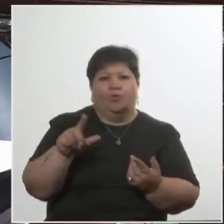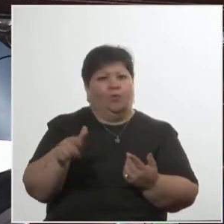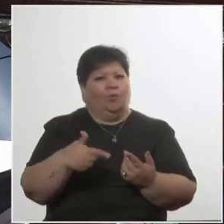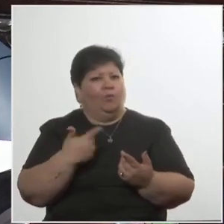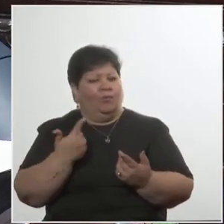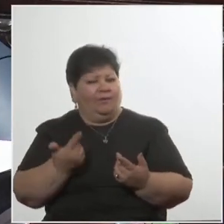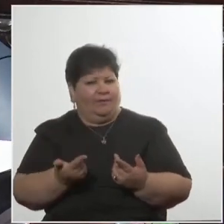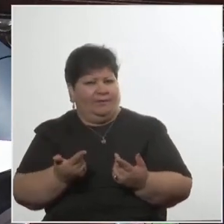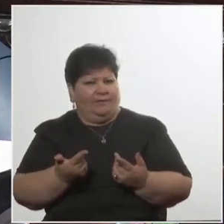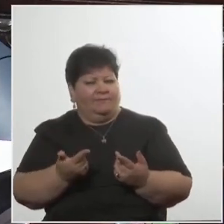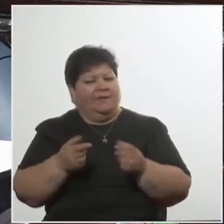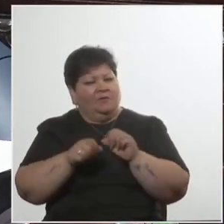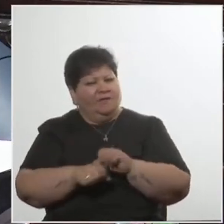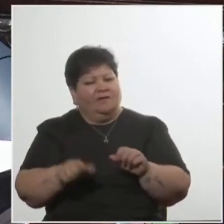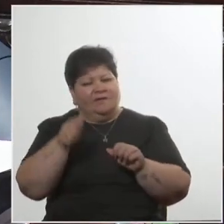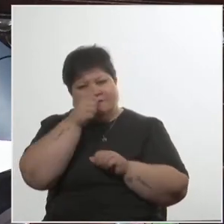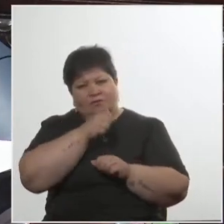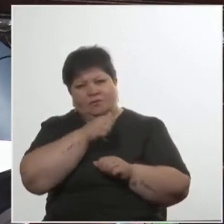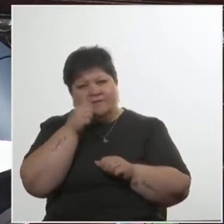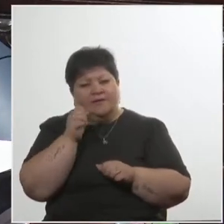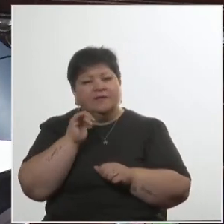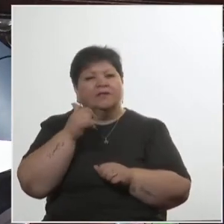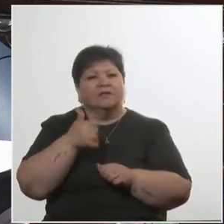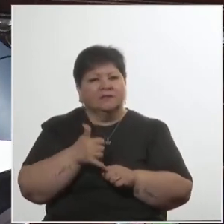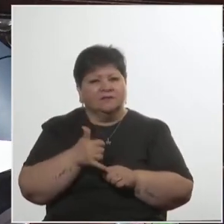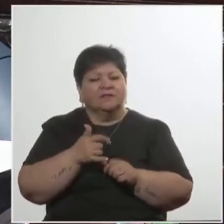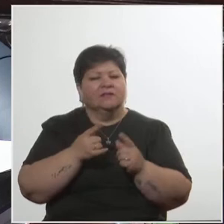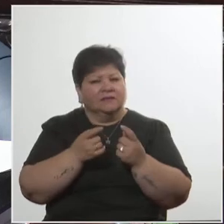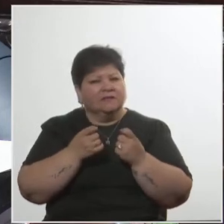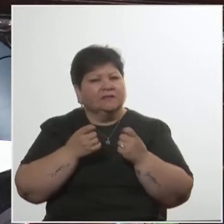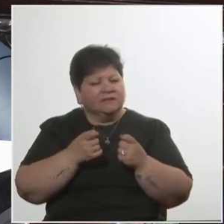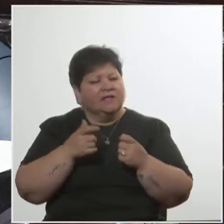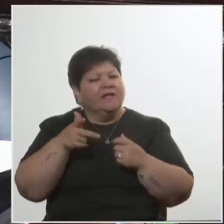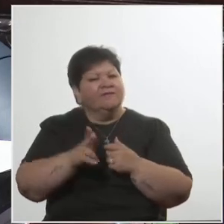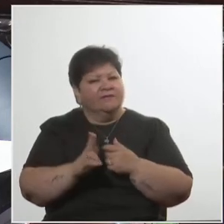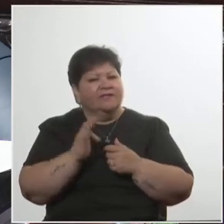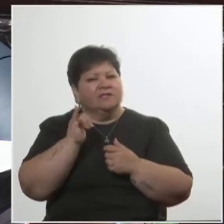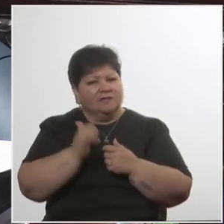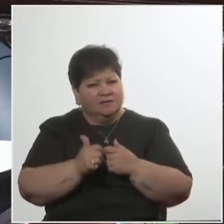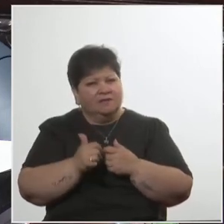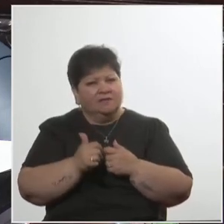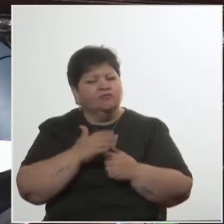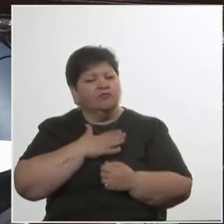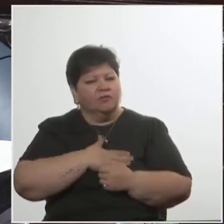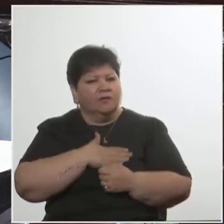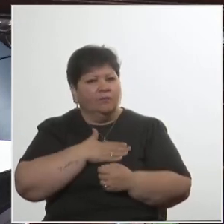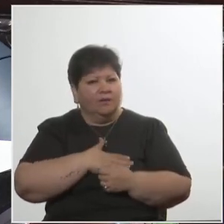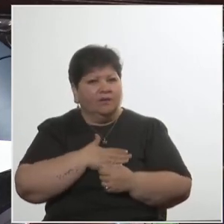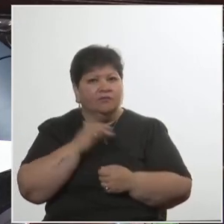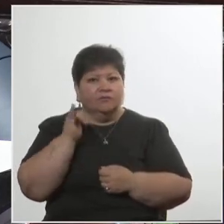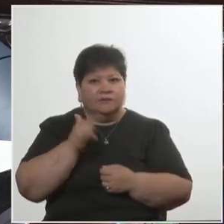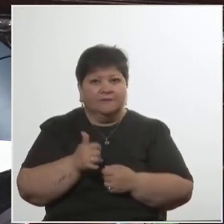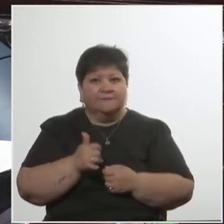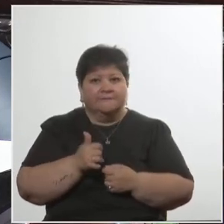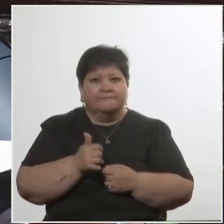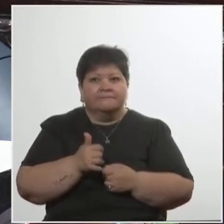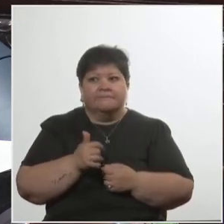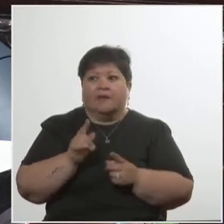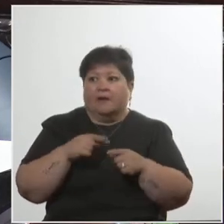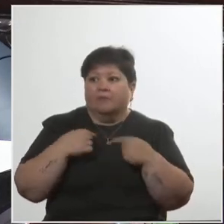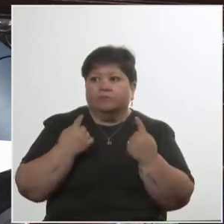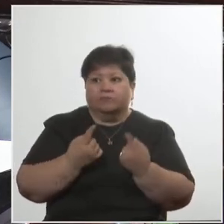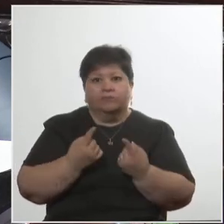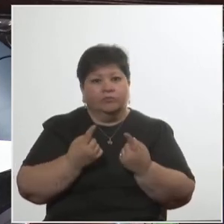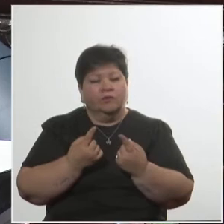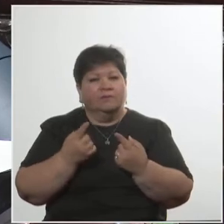que podamos resolverlo Y sí hay necesidad de ponerle una fecha Yo estoy de acuerdo y ahí podríamos nosotros